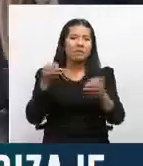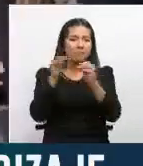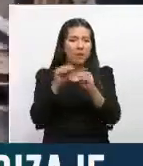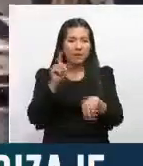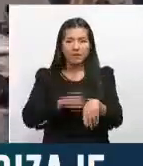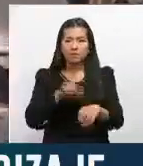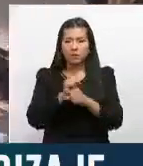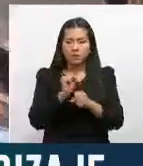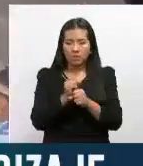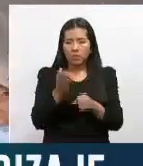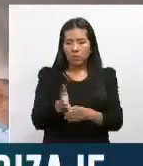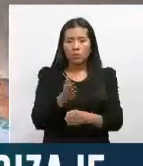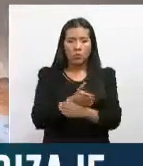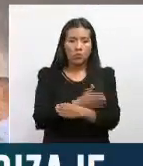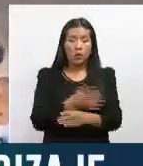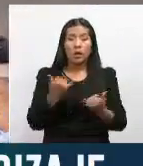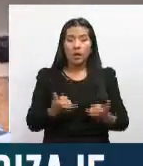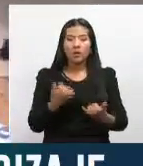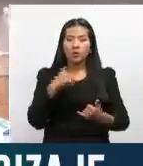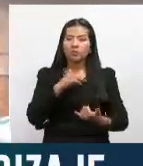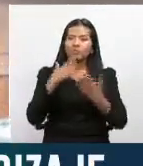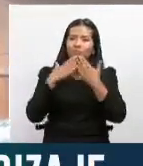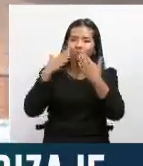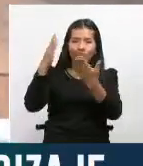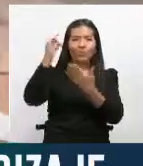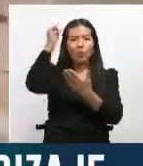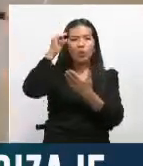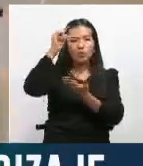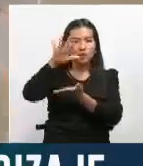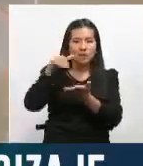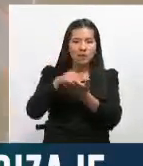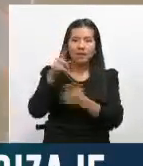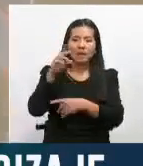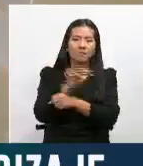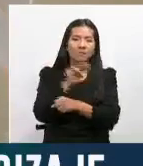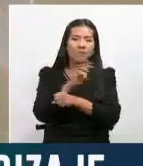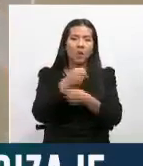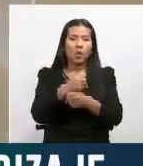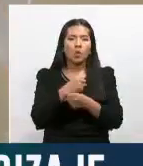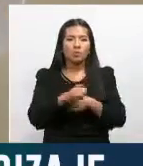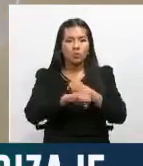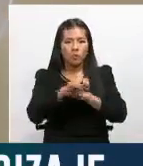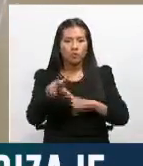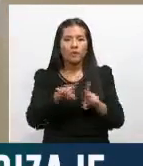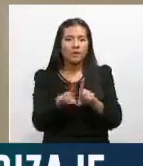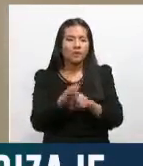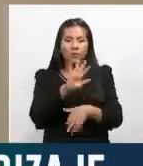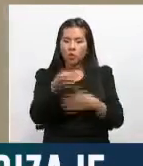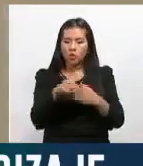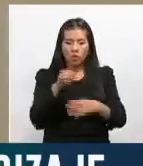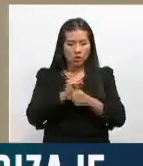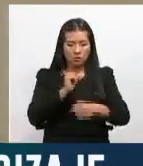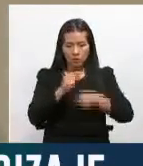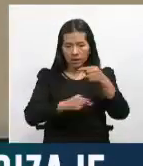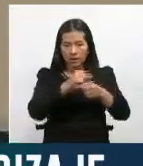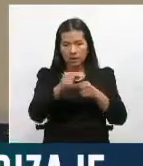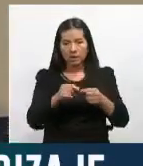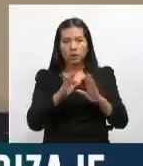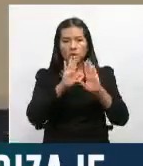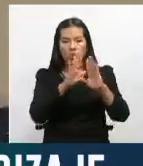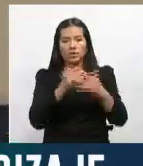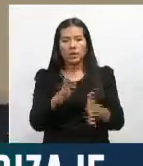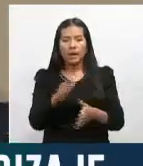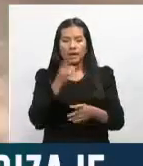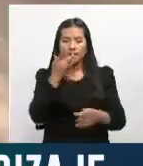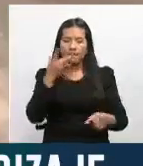Y pues agradecer al gobierno central, al ministro de Obras Públicas y las gestiones que está realizando también como Pacto